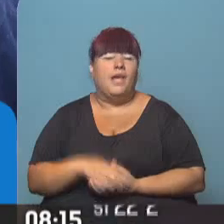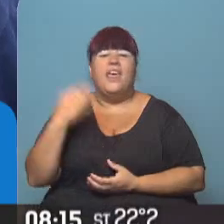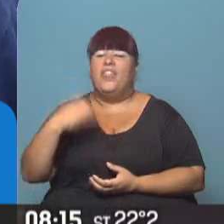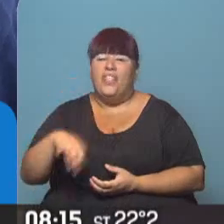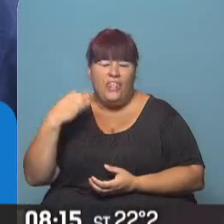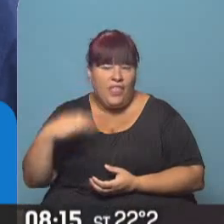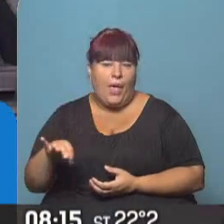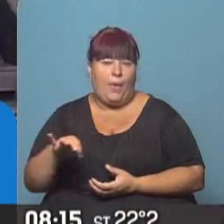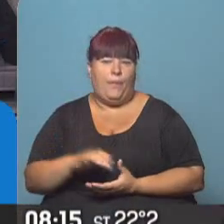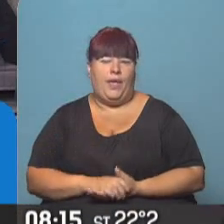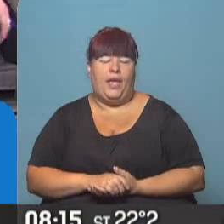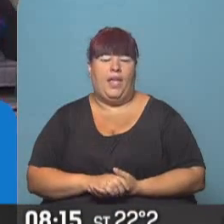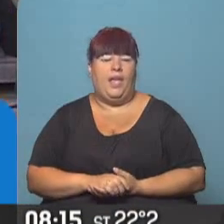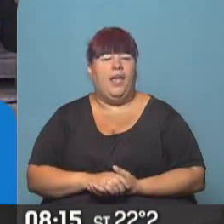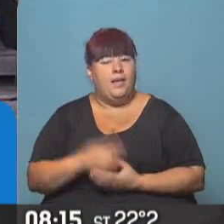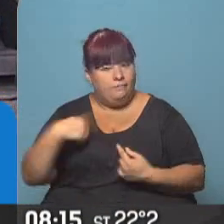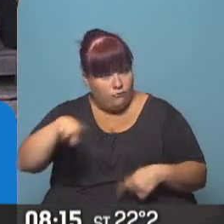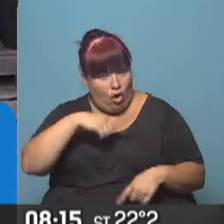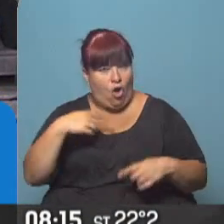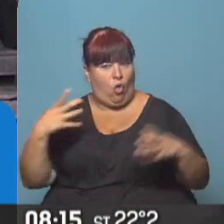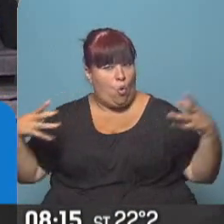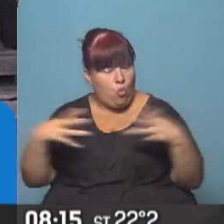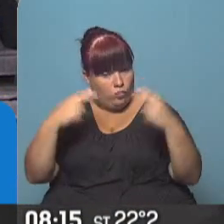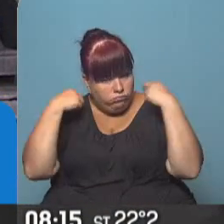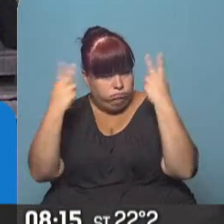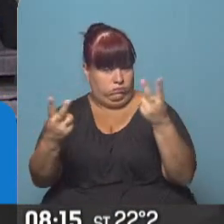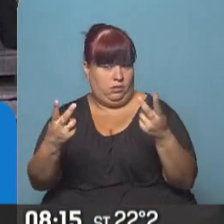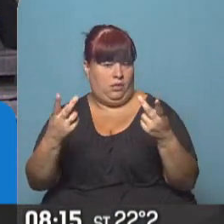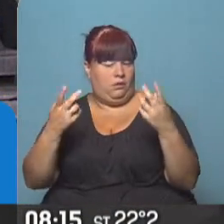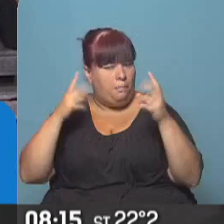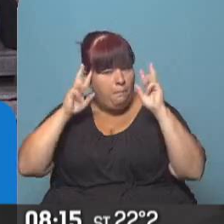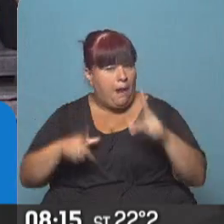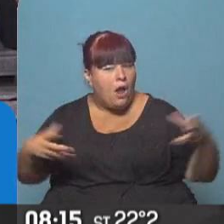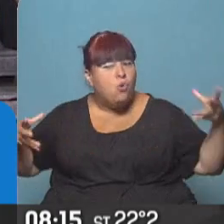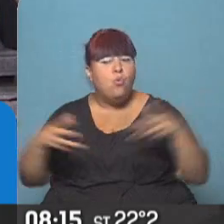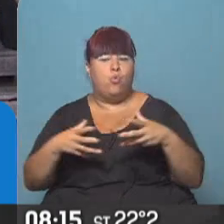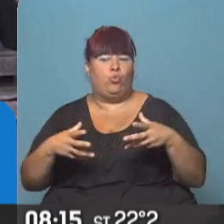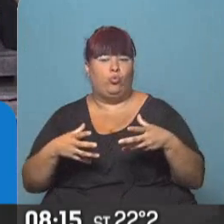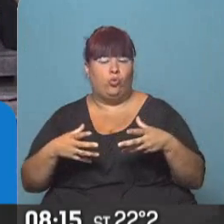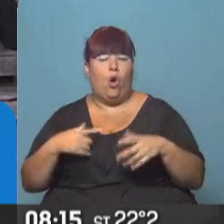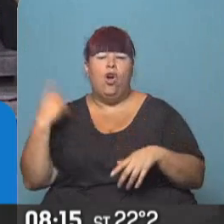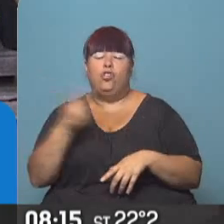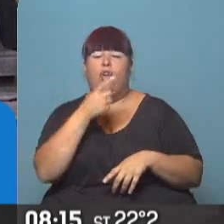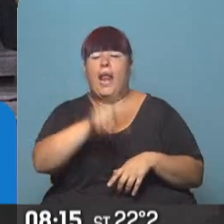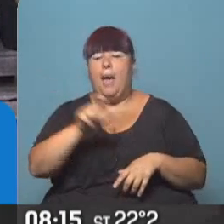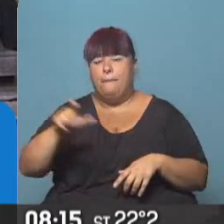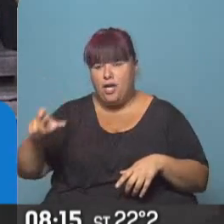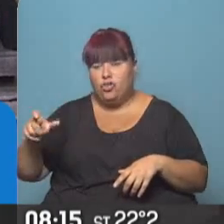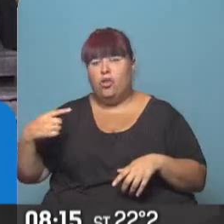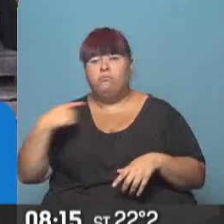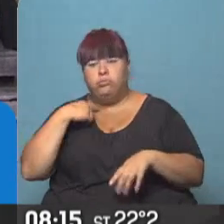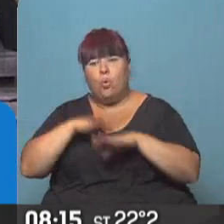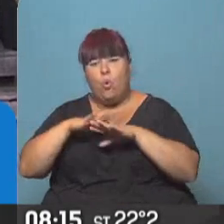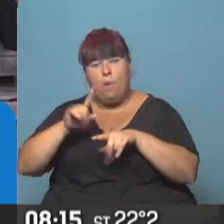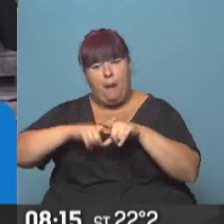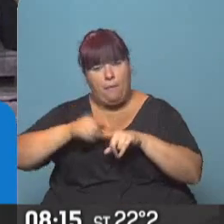haber una reacción unificada, una iniciativa unificada del conjunto de los sectores que se ven afectados por